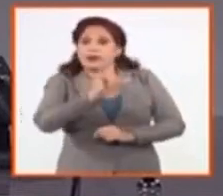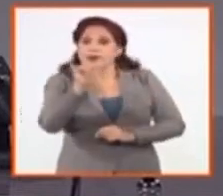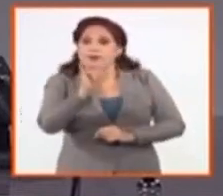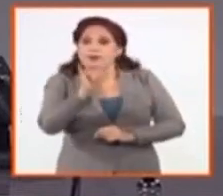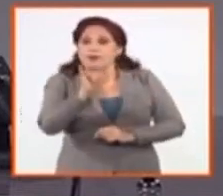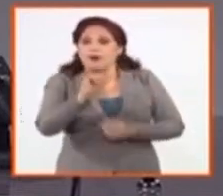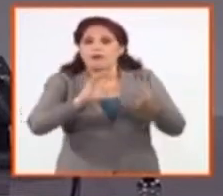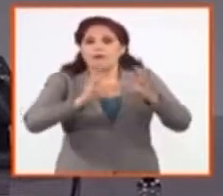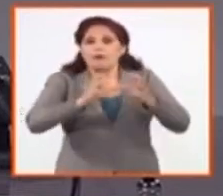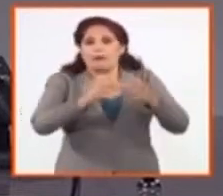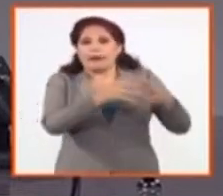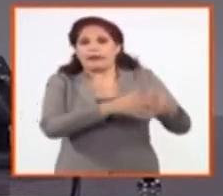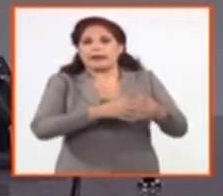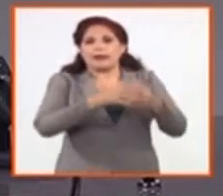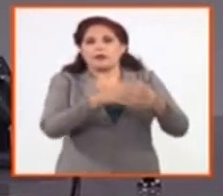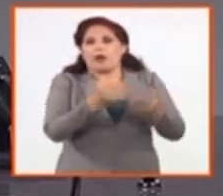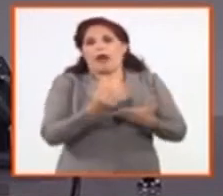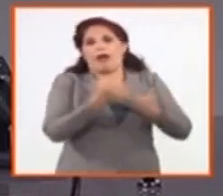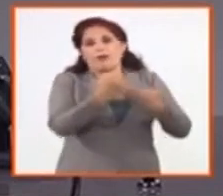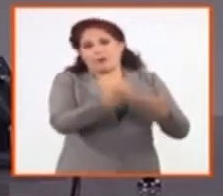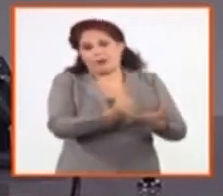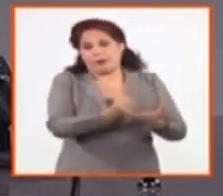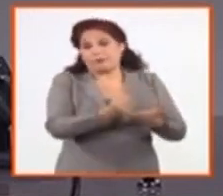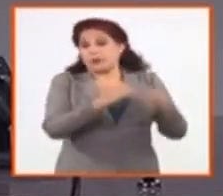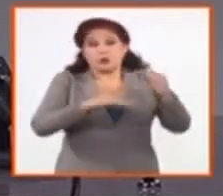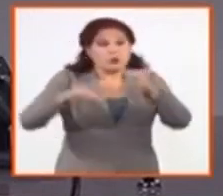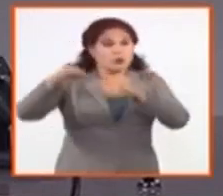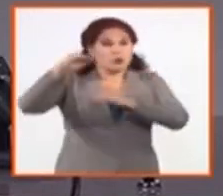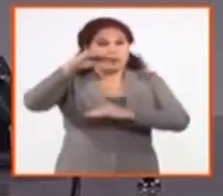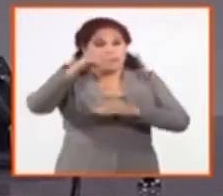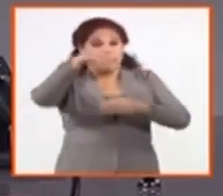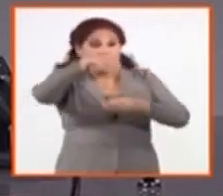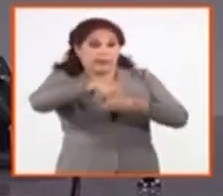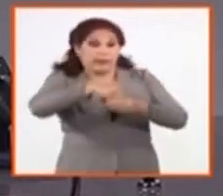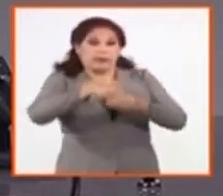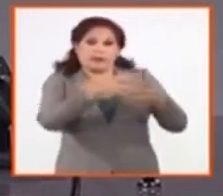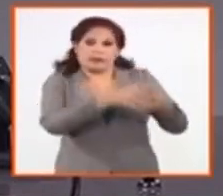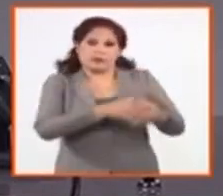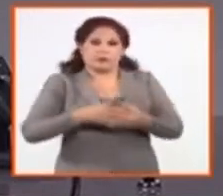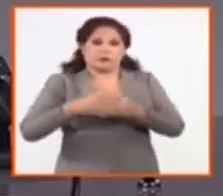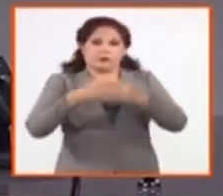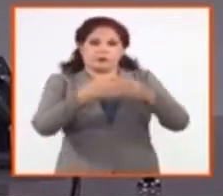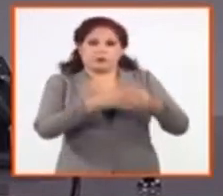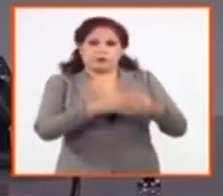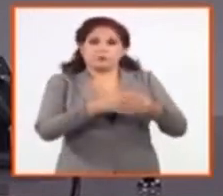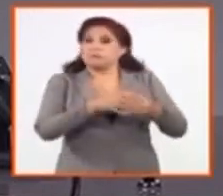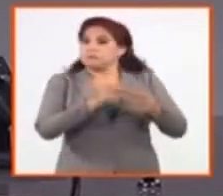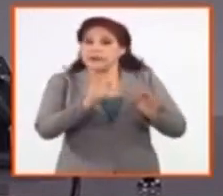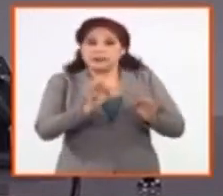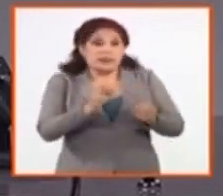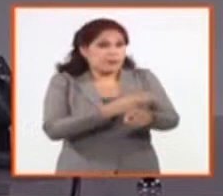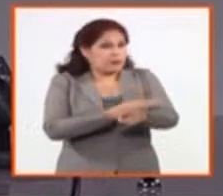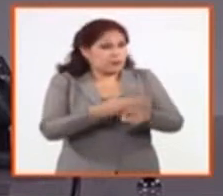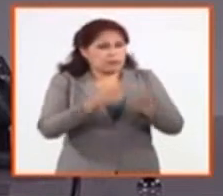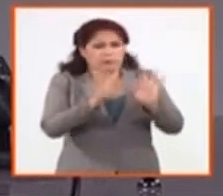el jefe militar supremo, comandante supremo de la OTAN es un norteamericano. Históricamente siempre ha sido así